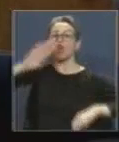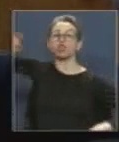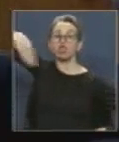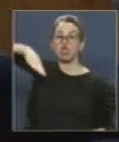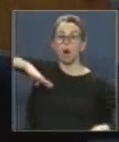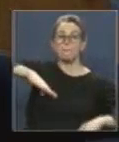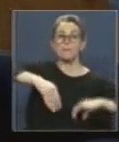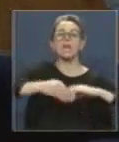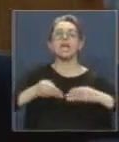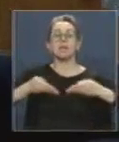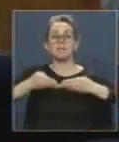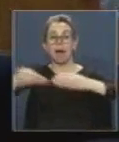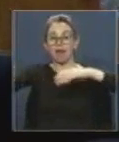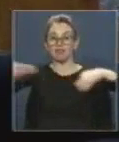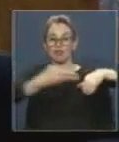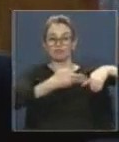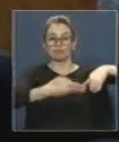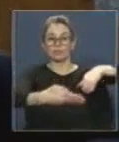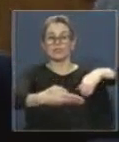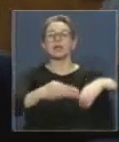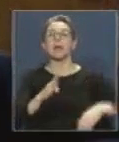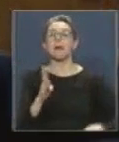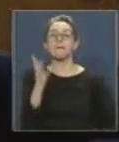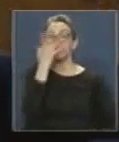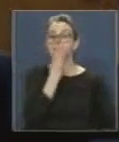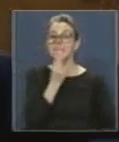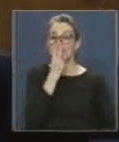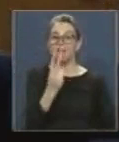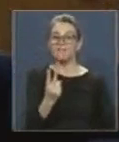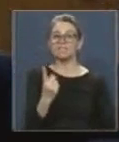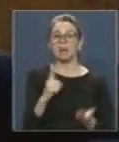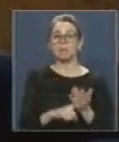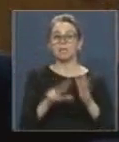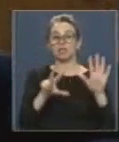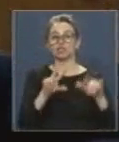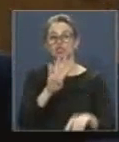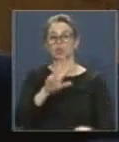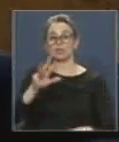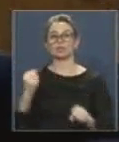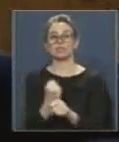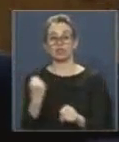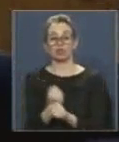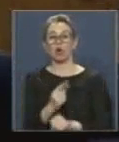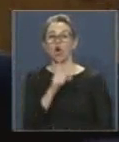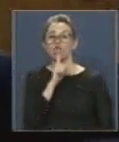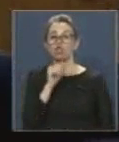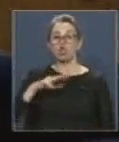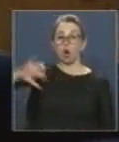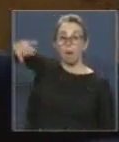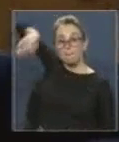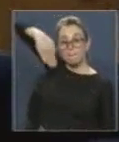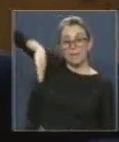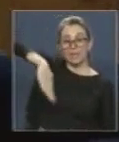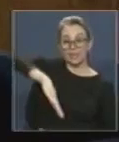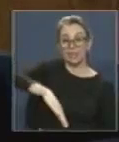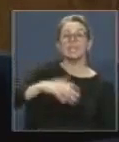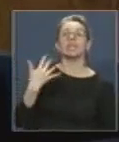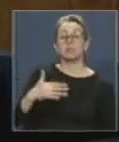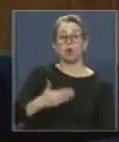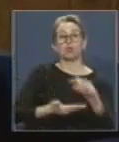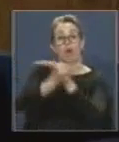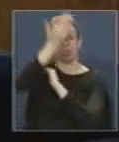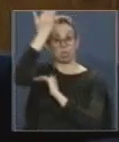que fue construido en bellavista el año 1849 tommy tuvo en el pasado una importancia